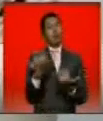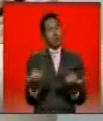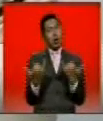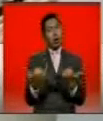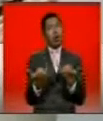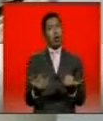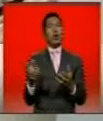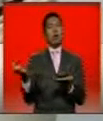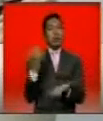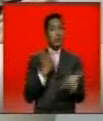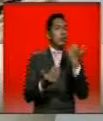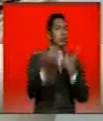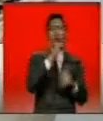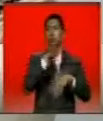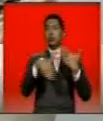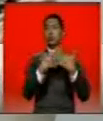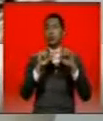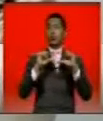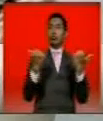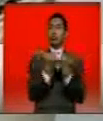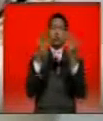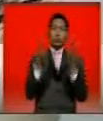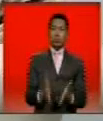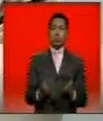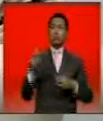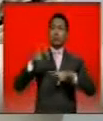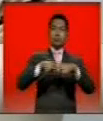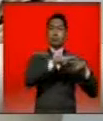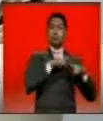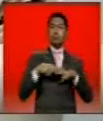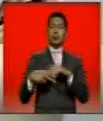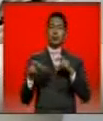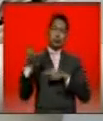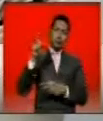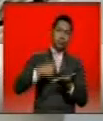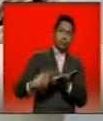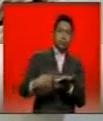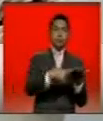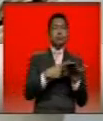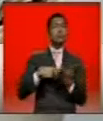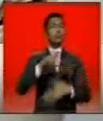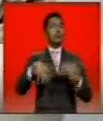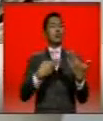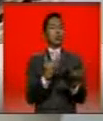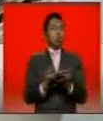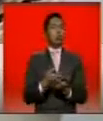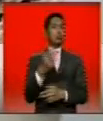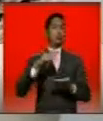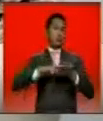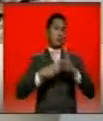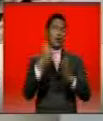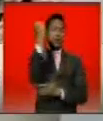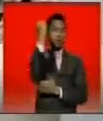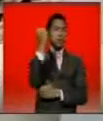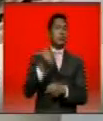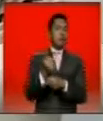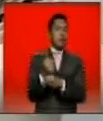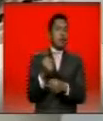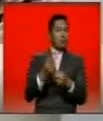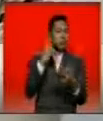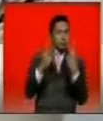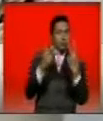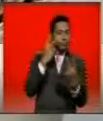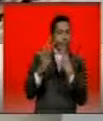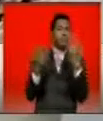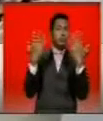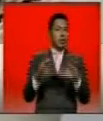este respectivo proyecto a la Comisión de Derechos de los Trabajadores, con lo que la Comisión deberá activarse para su